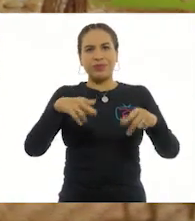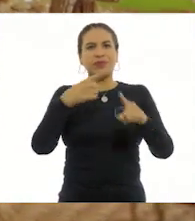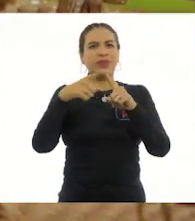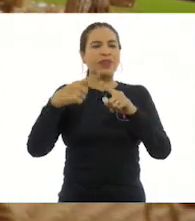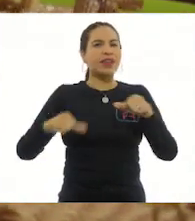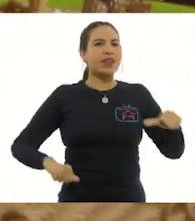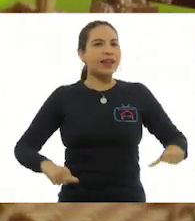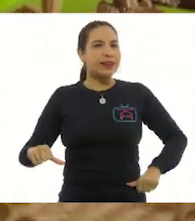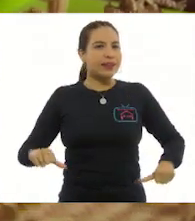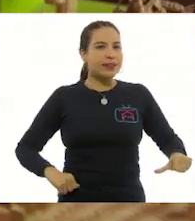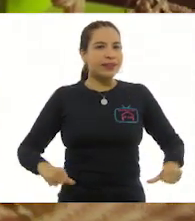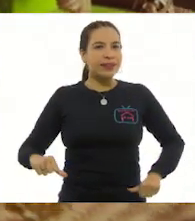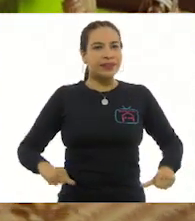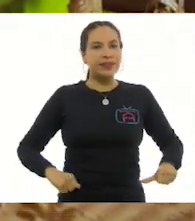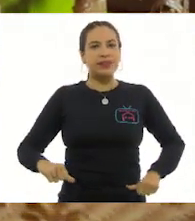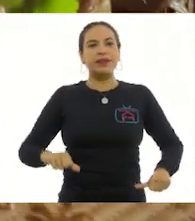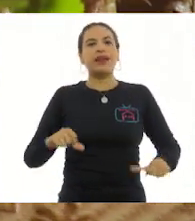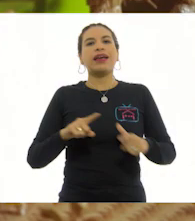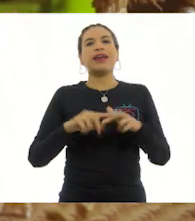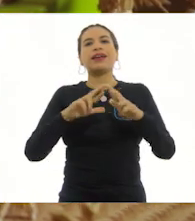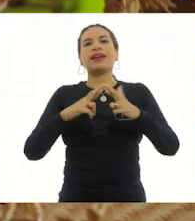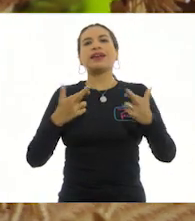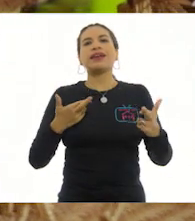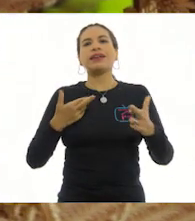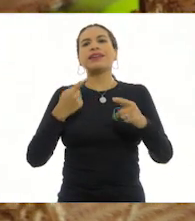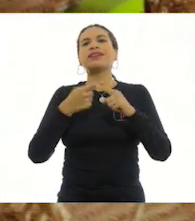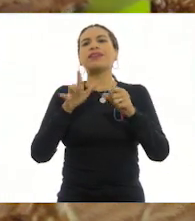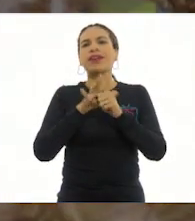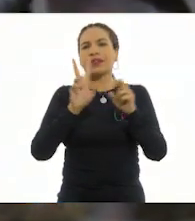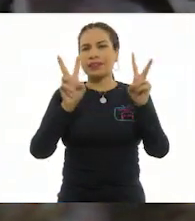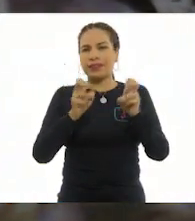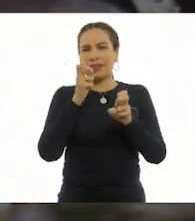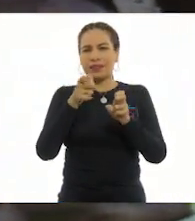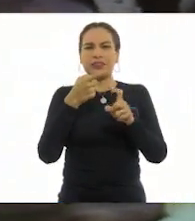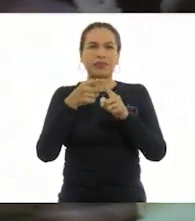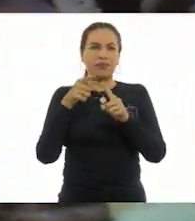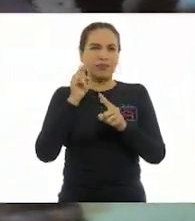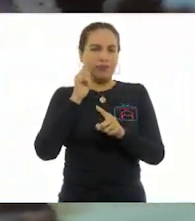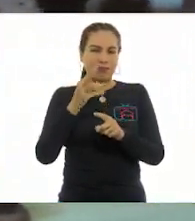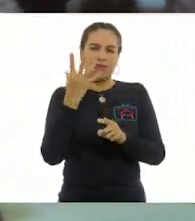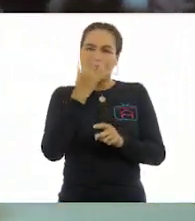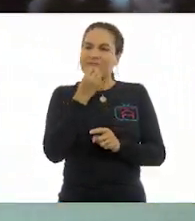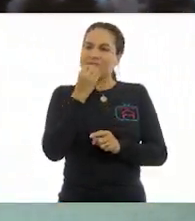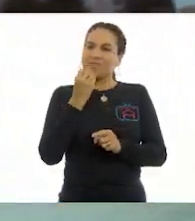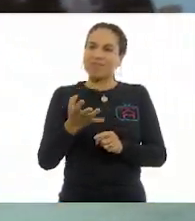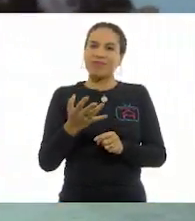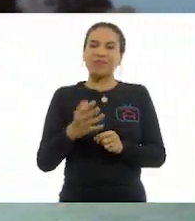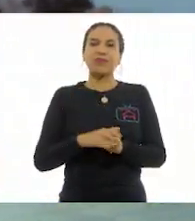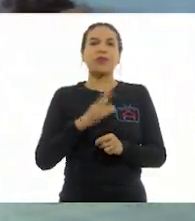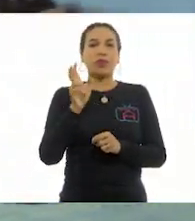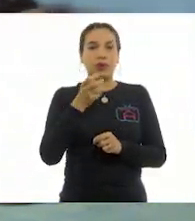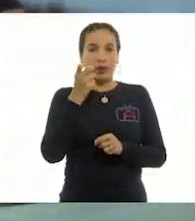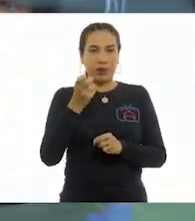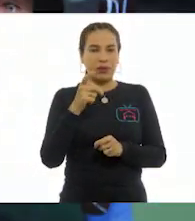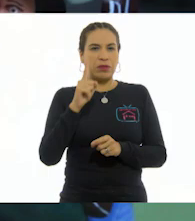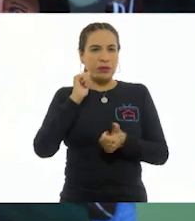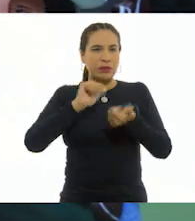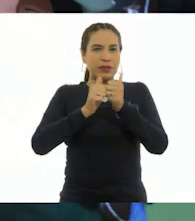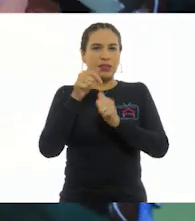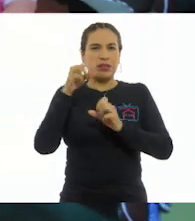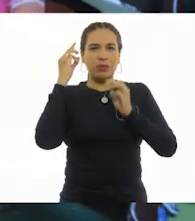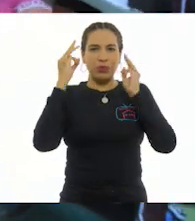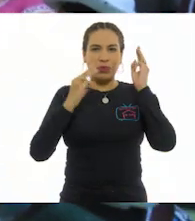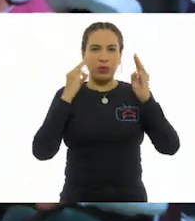diferentes actividades relacionadas con el tema agrícola, pero son una cosa, oigan, verdaderamente notable. De manera que esto convierta a este